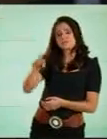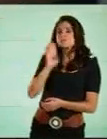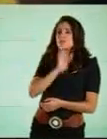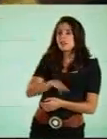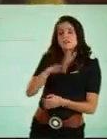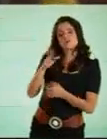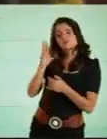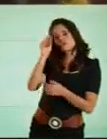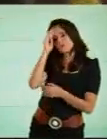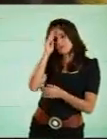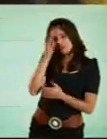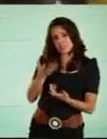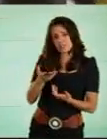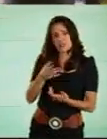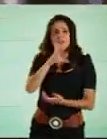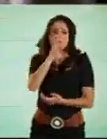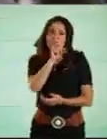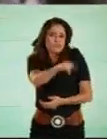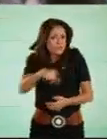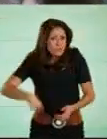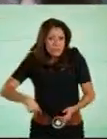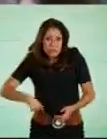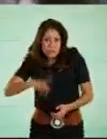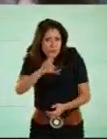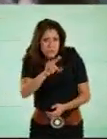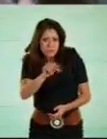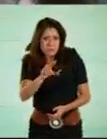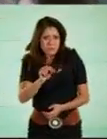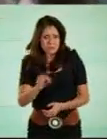estuviera tan mal. No, no es tu culpa.